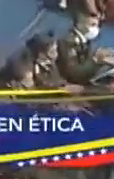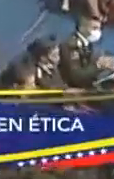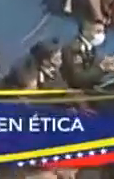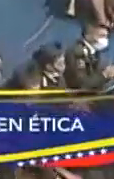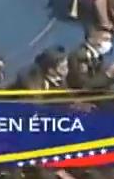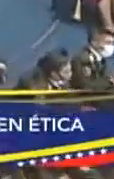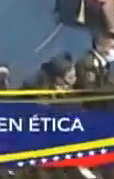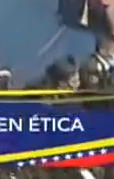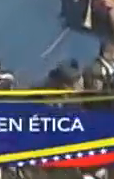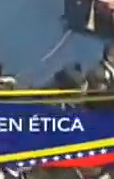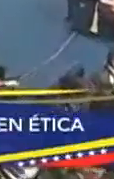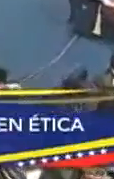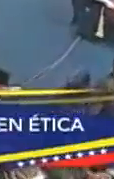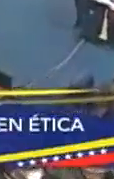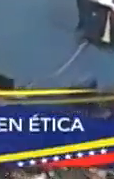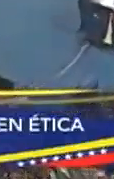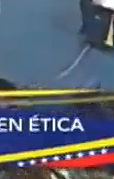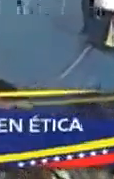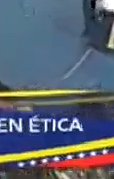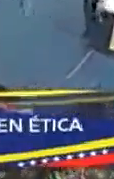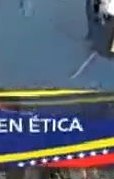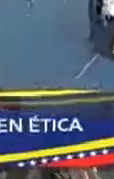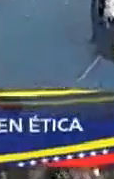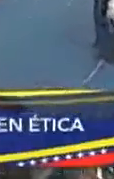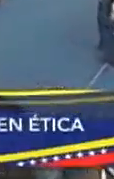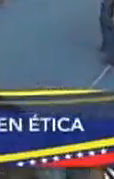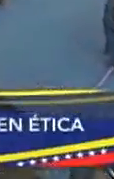Y hacia allá debemos dirigir nuestros esfuerzos.